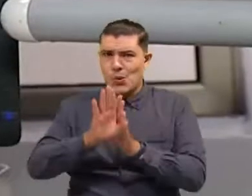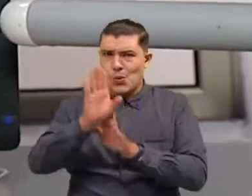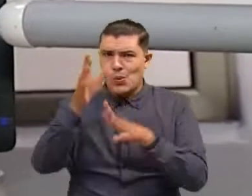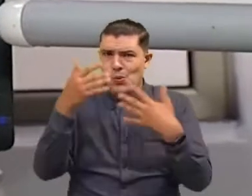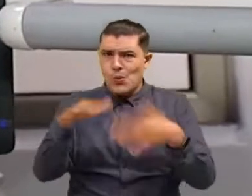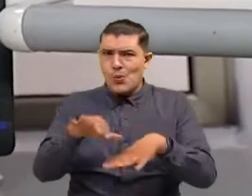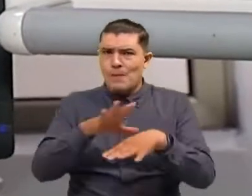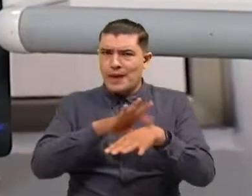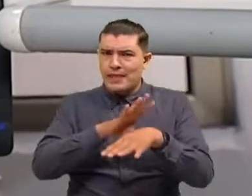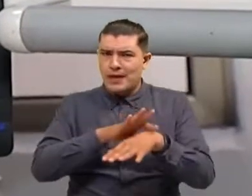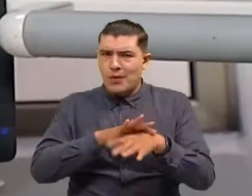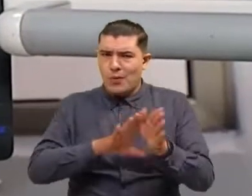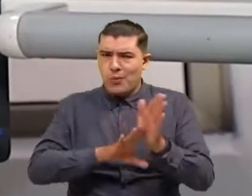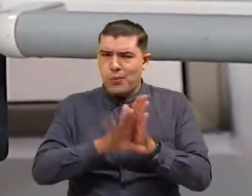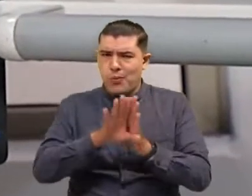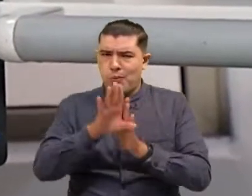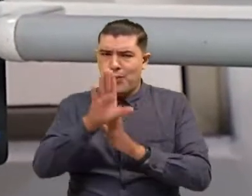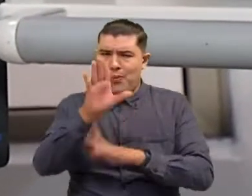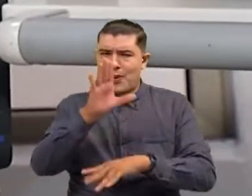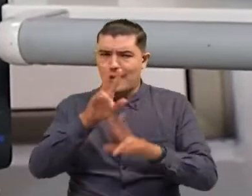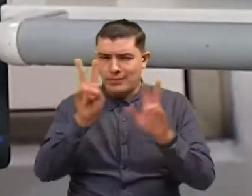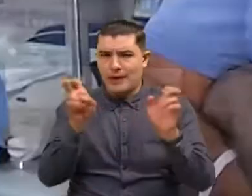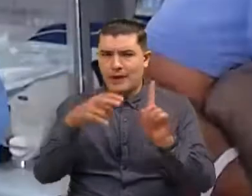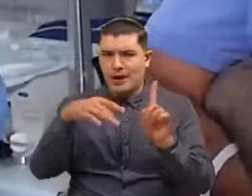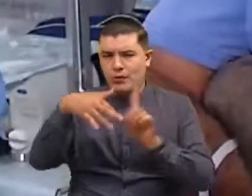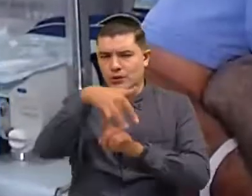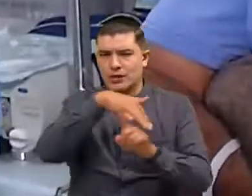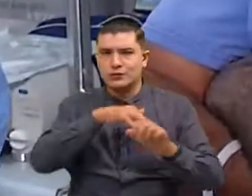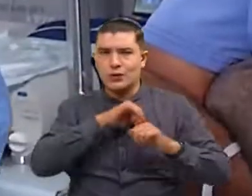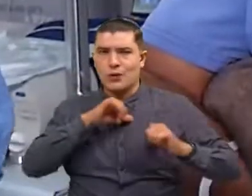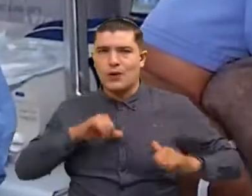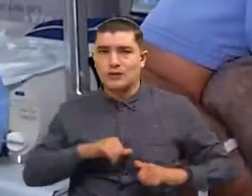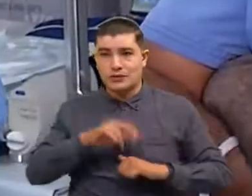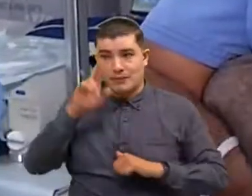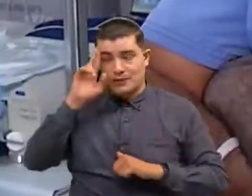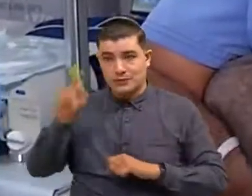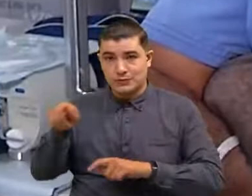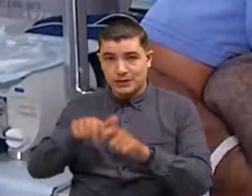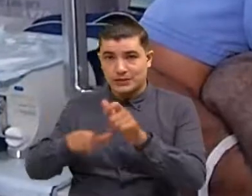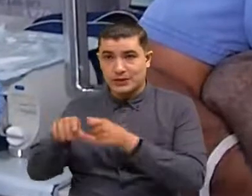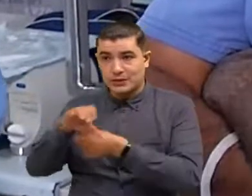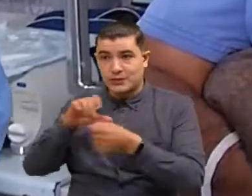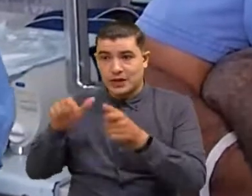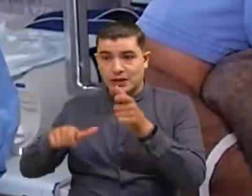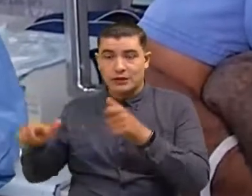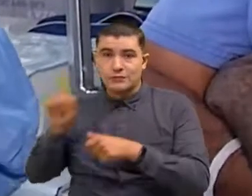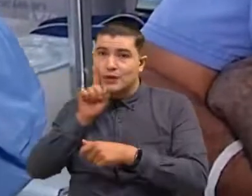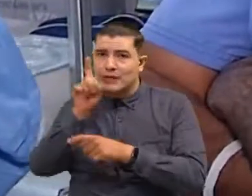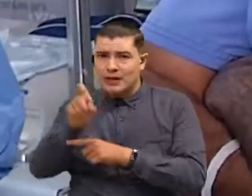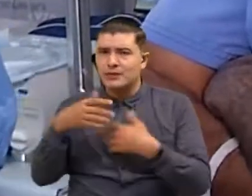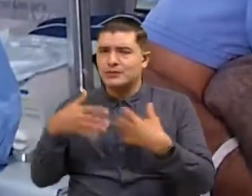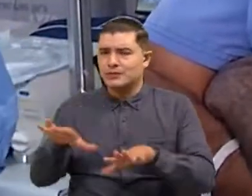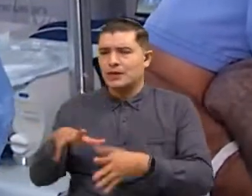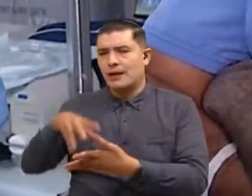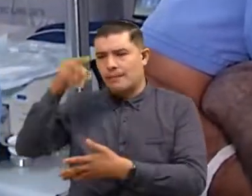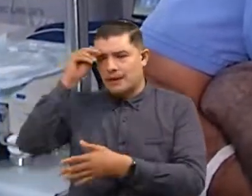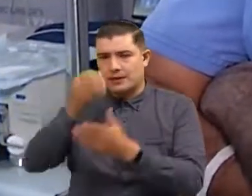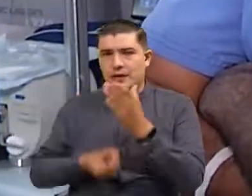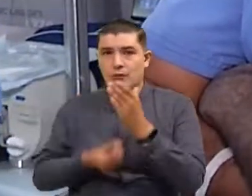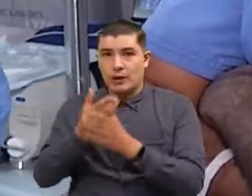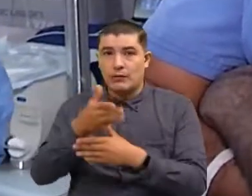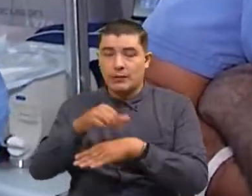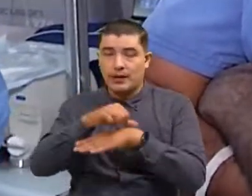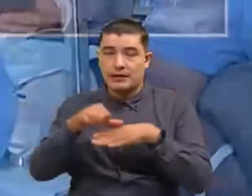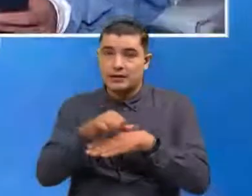cardiológico, también en el tema médico, y por ende pues están preparándose nuestros galenos para lo que va a ser este nuevo procedimiento novedoso para el